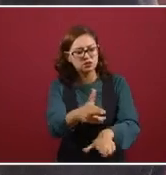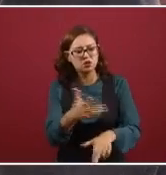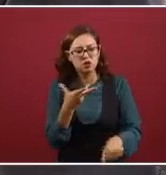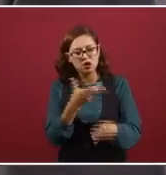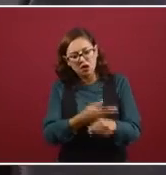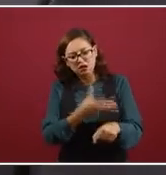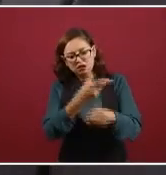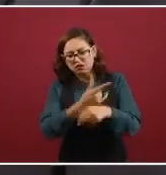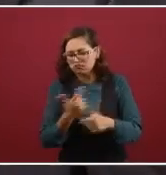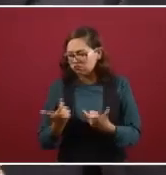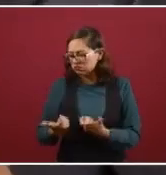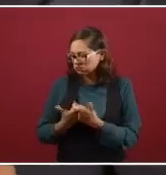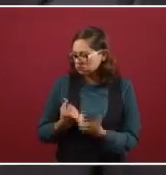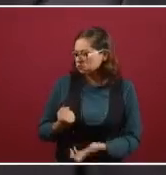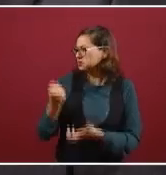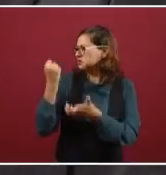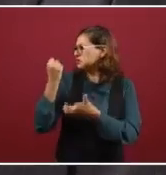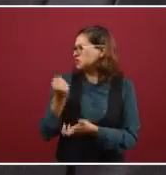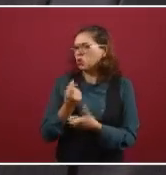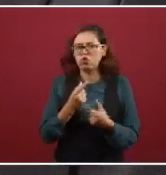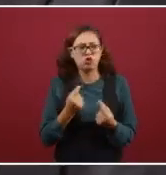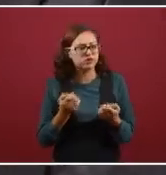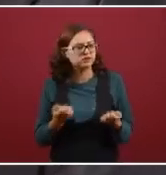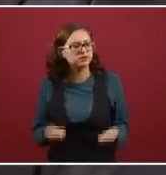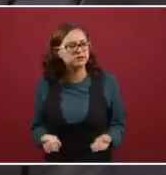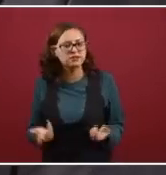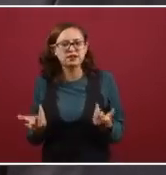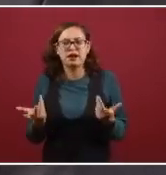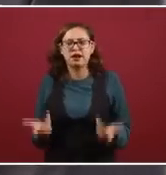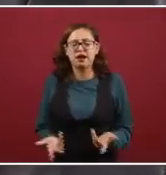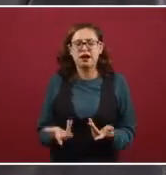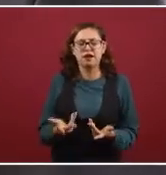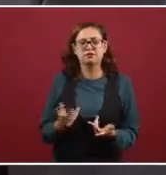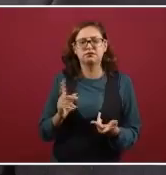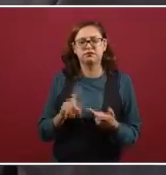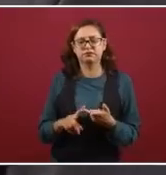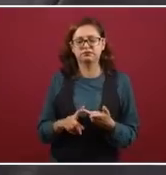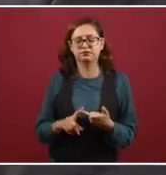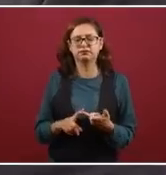sobre todo, ¿se hicieron o no se hicieron las plantas